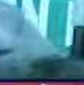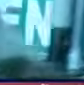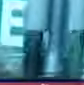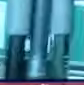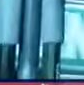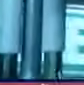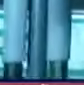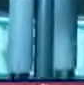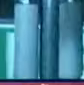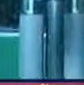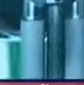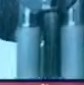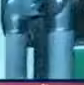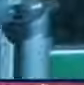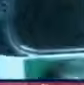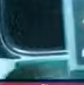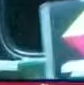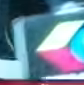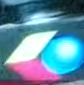Paz.